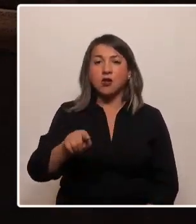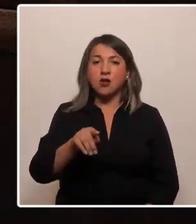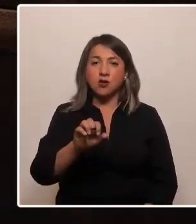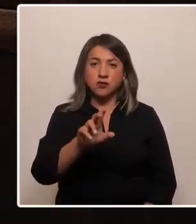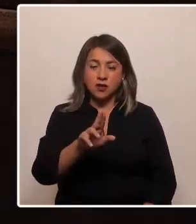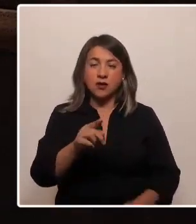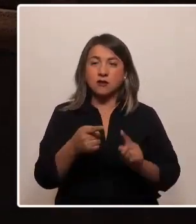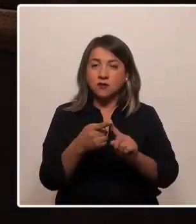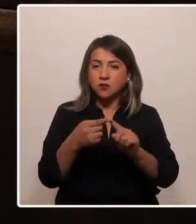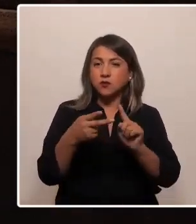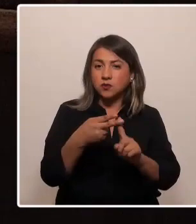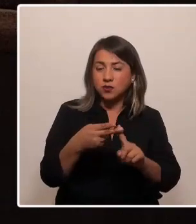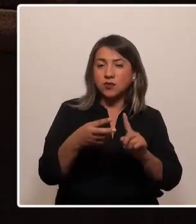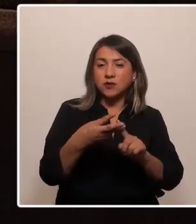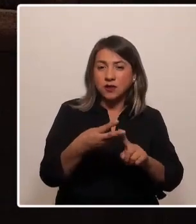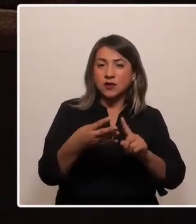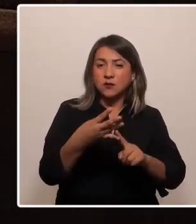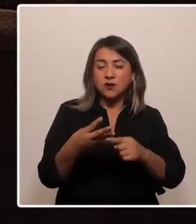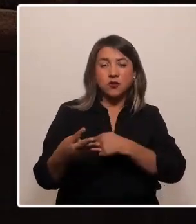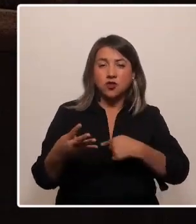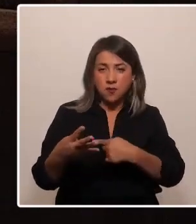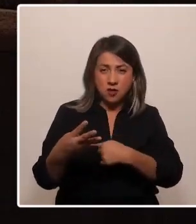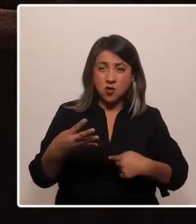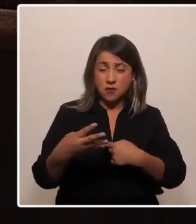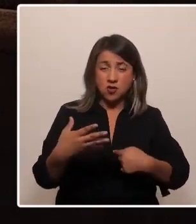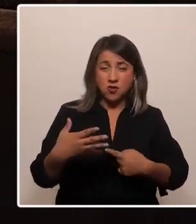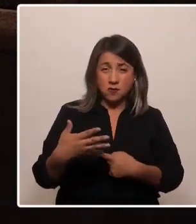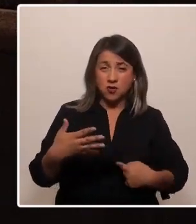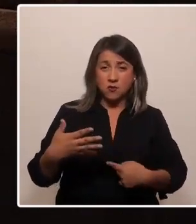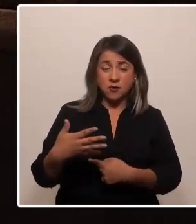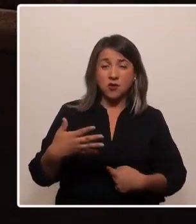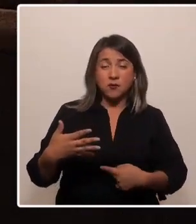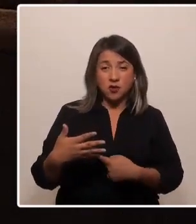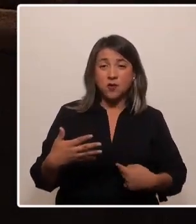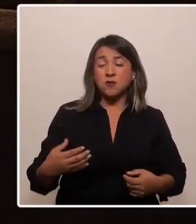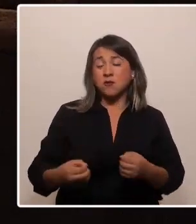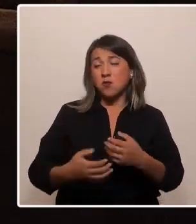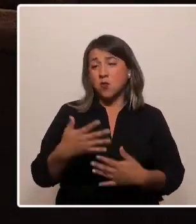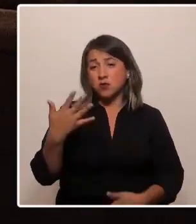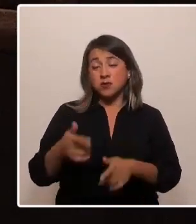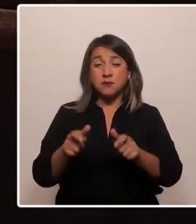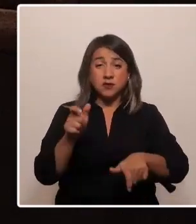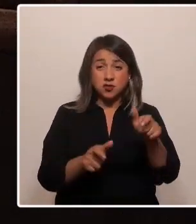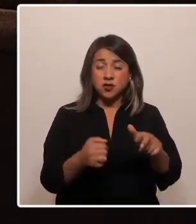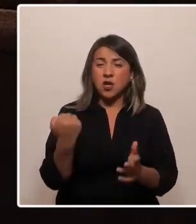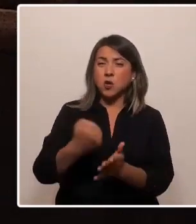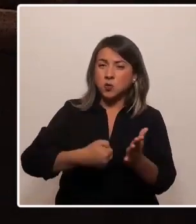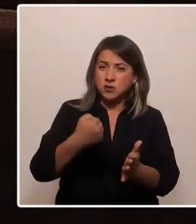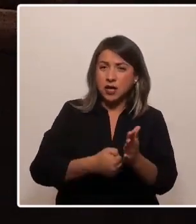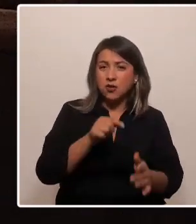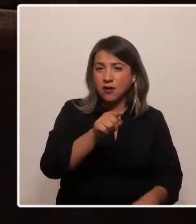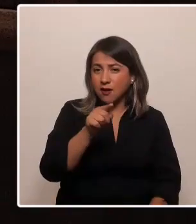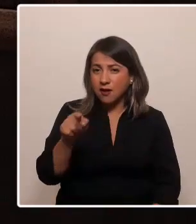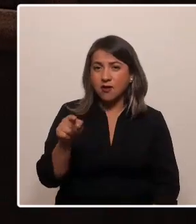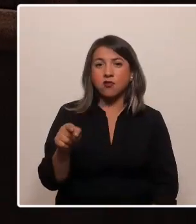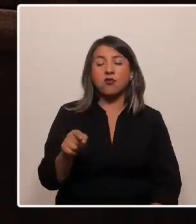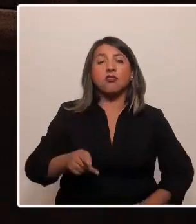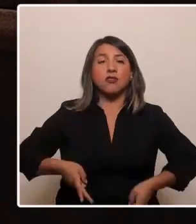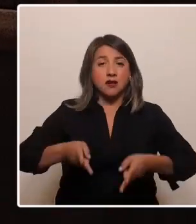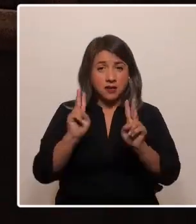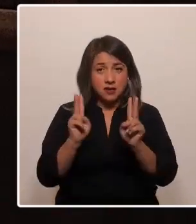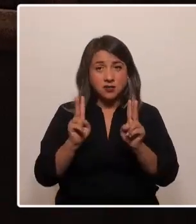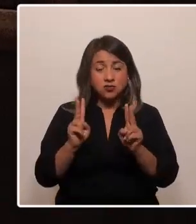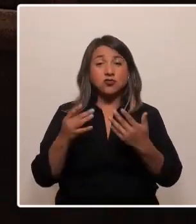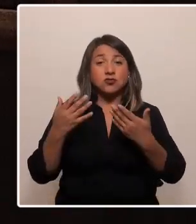Eugenín, Patricia Mercado, Andrés Ibáñez, Lucho León, Paula Herrera y tantas y tantos otros. Las y los trabajadores y sus derechos